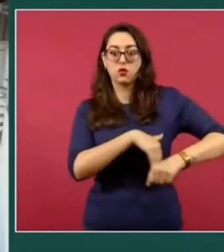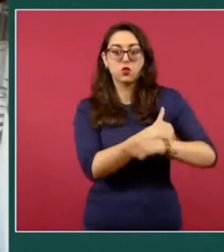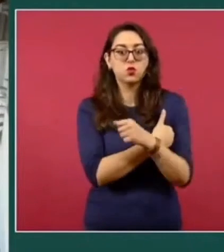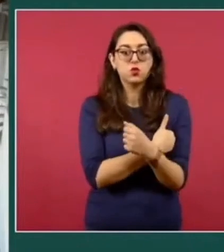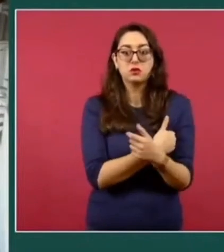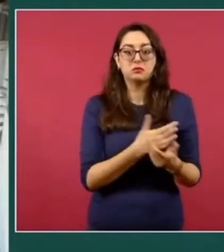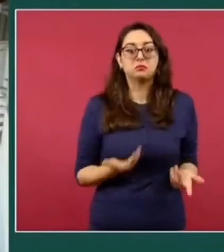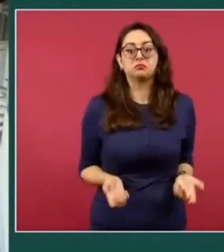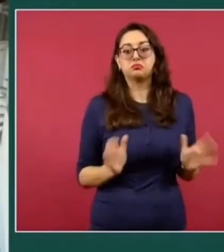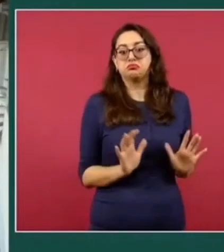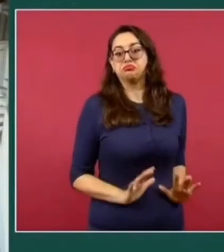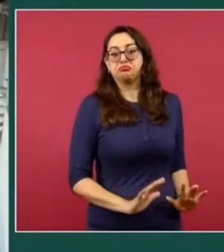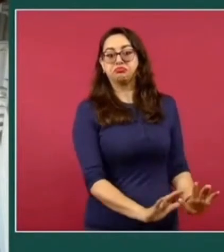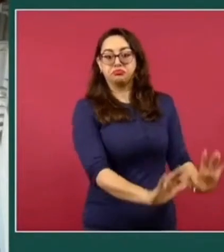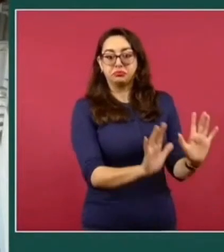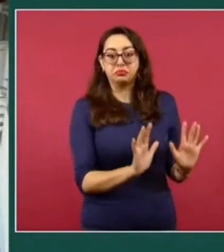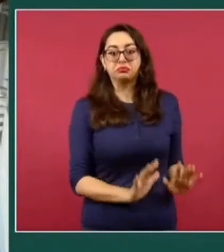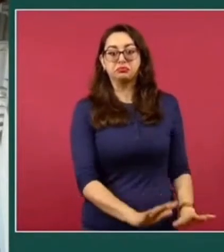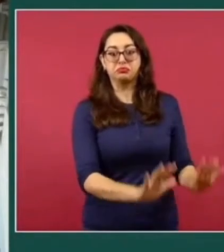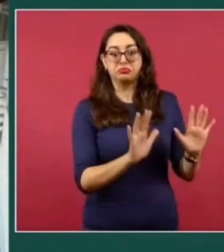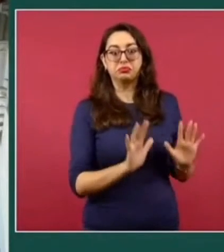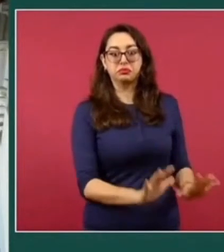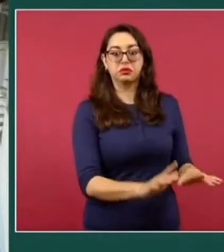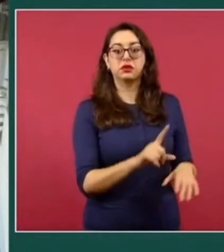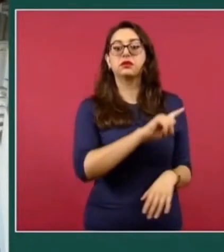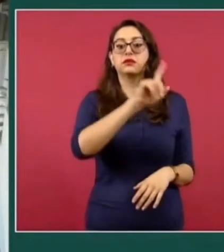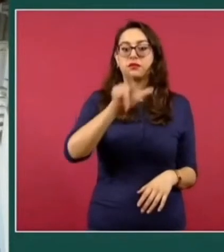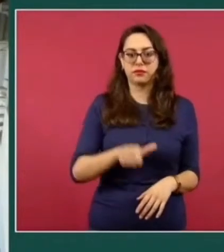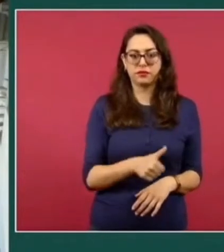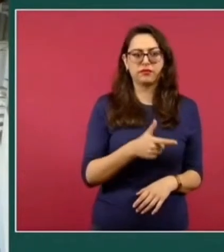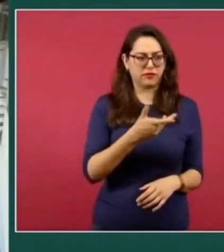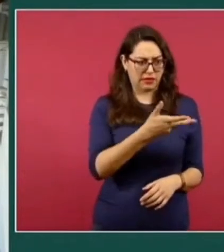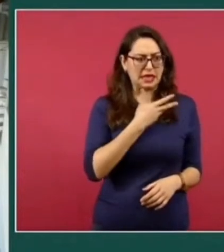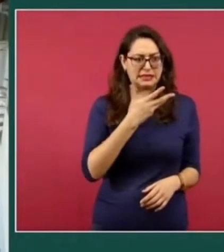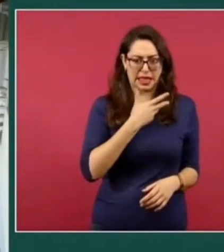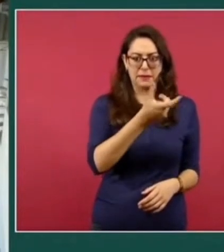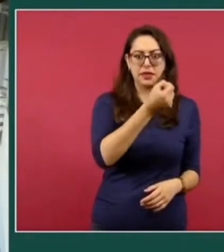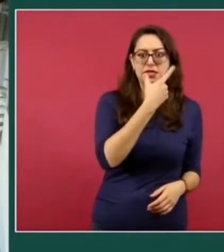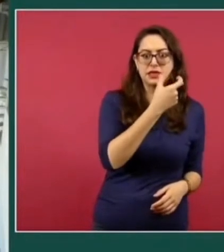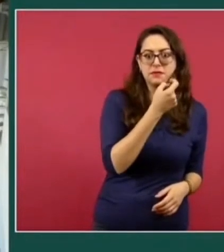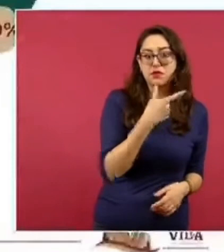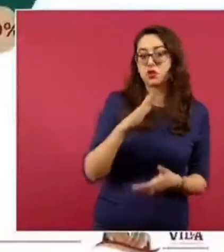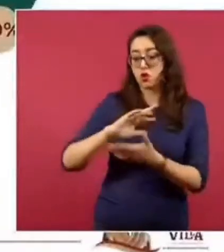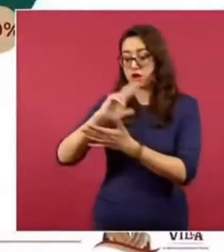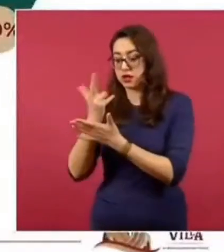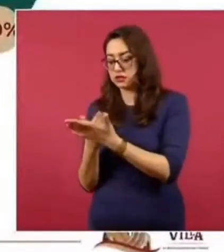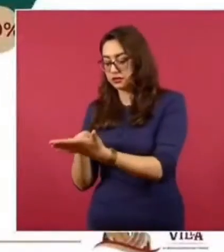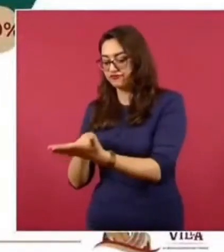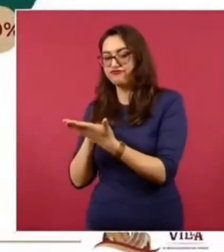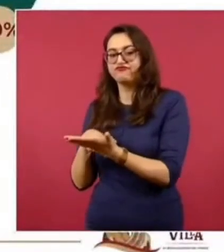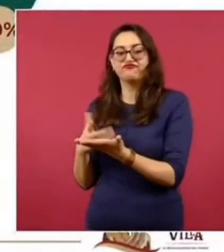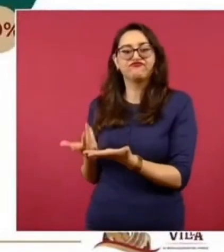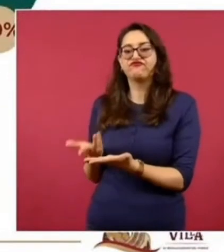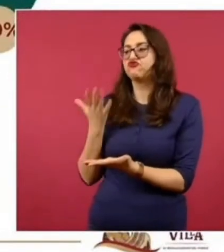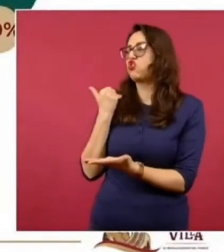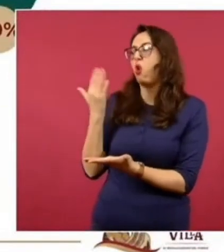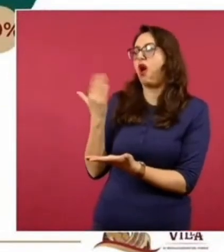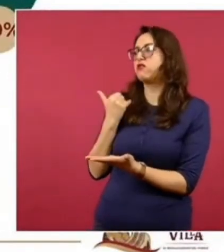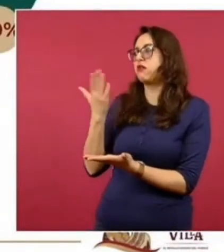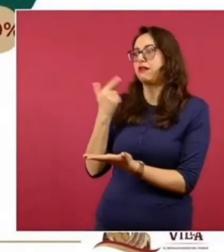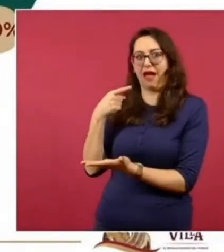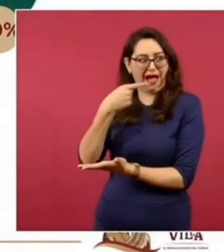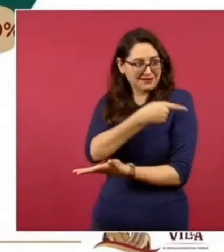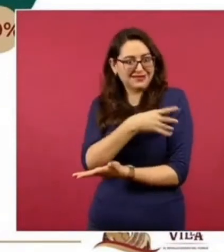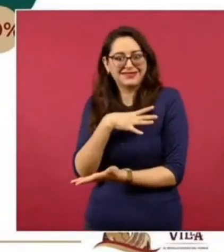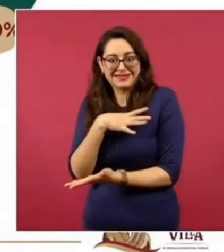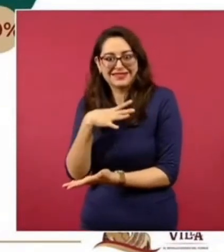los medicamentos, pero se rechazaban las recetas. En el caso de Tlaxcala, de los 10 hospitales y los 181 unidades de salud, se